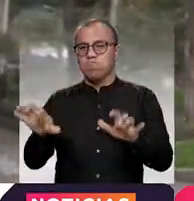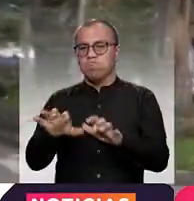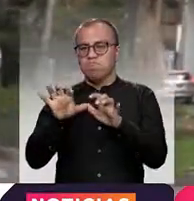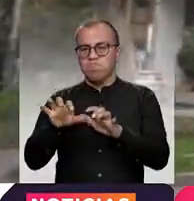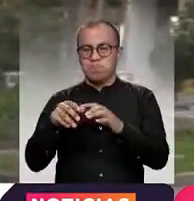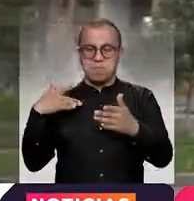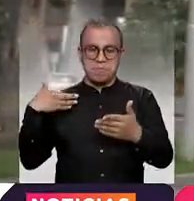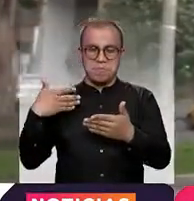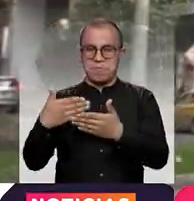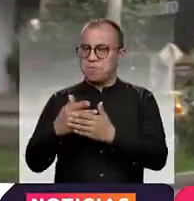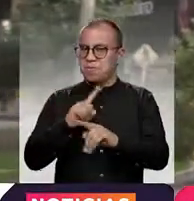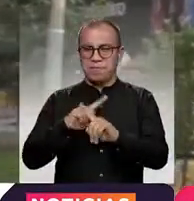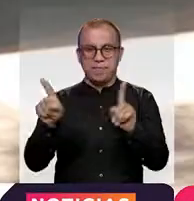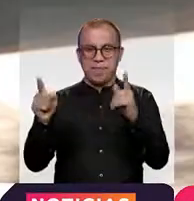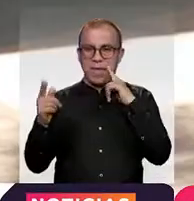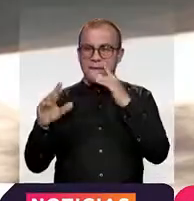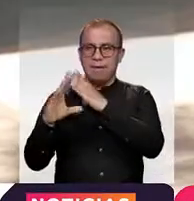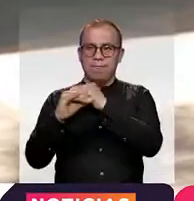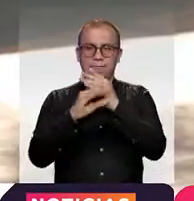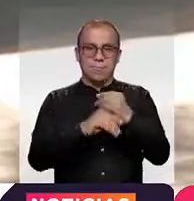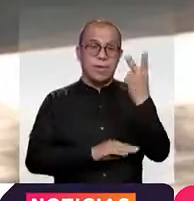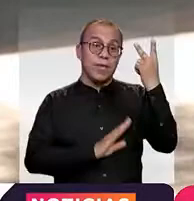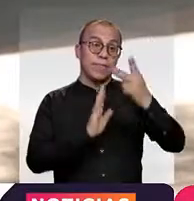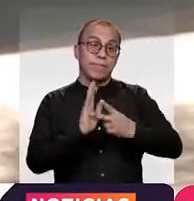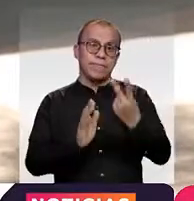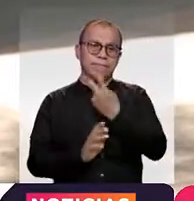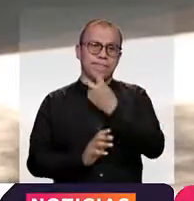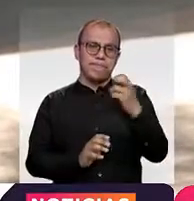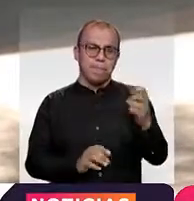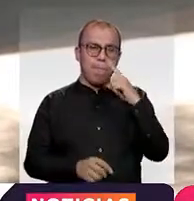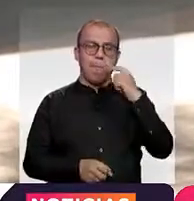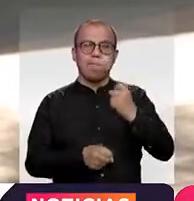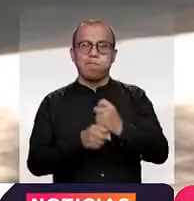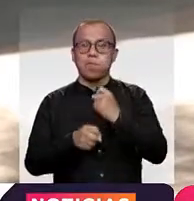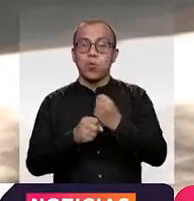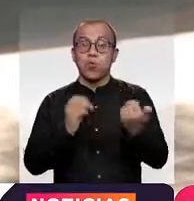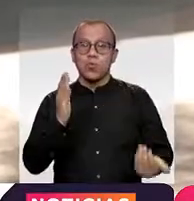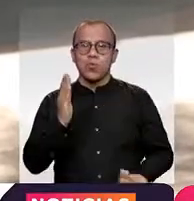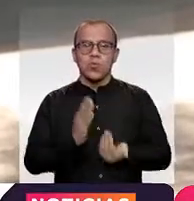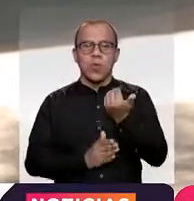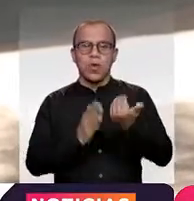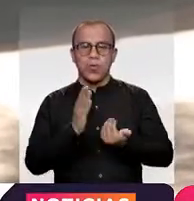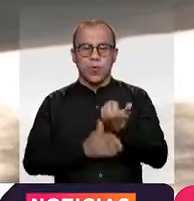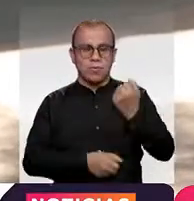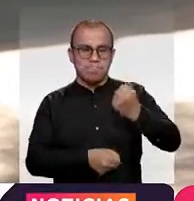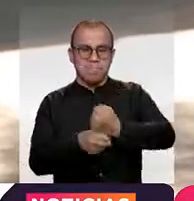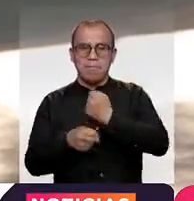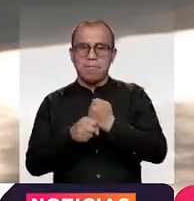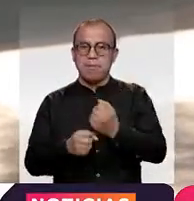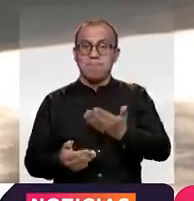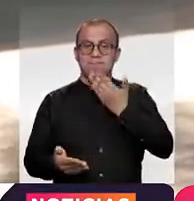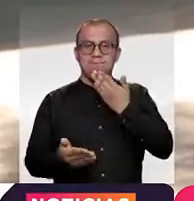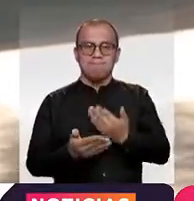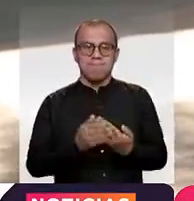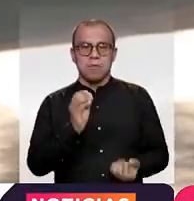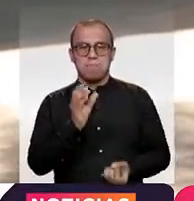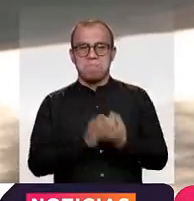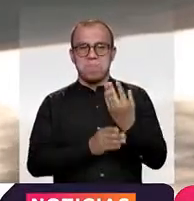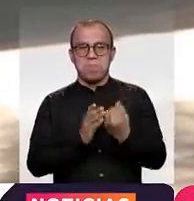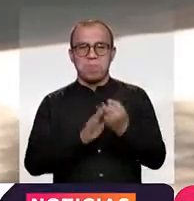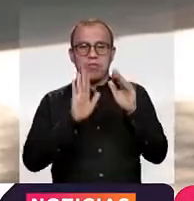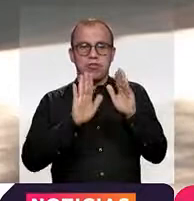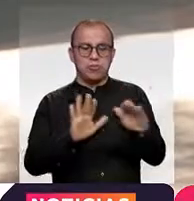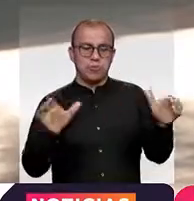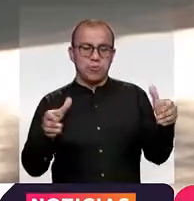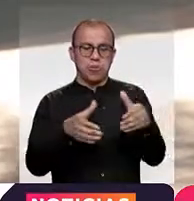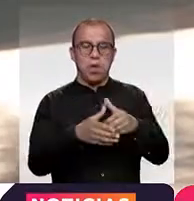no tradicionalmente en la noche. Más de 2.700 empleos nuevos generados gracias a la productividad que se genera en